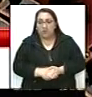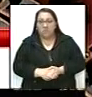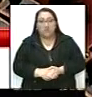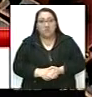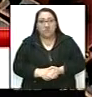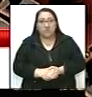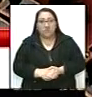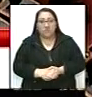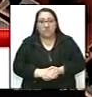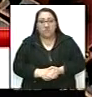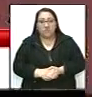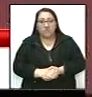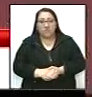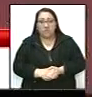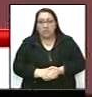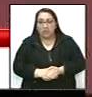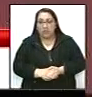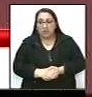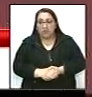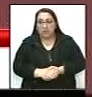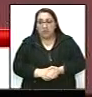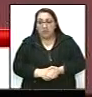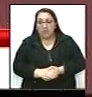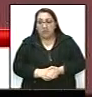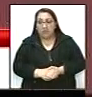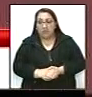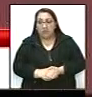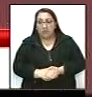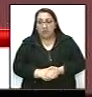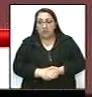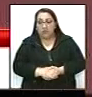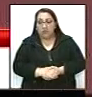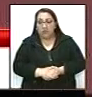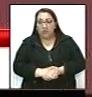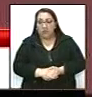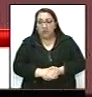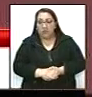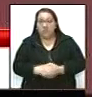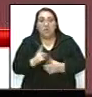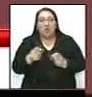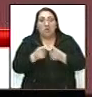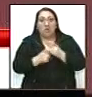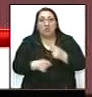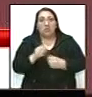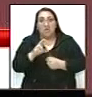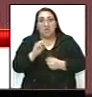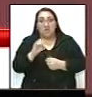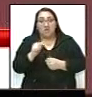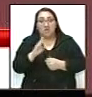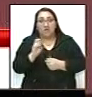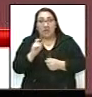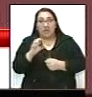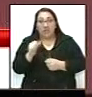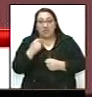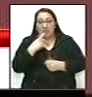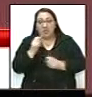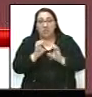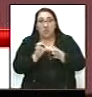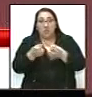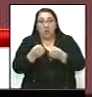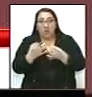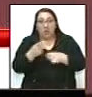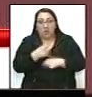Costa Santolaya, Gilbert Violeta López, Marisa Glave Remy y Alberto de Belaúnde Cárdenas, contando con el quórum